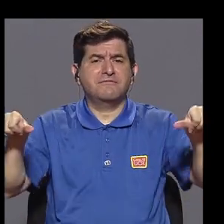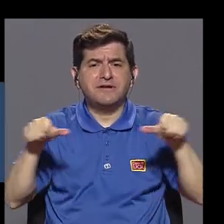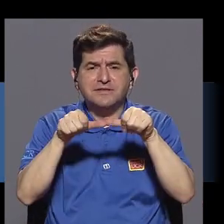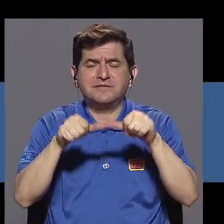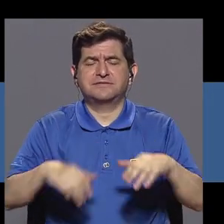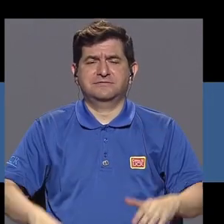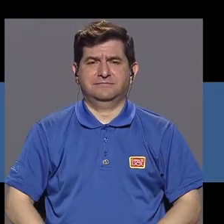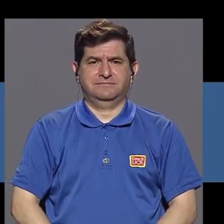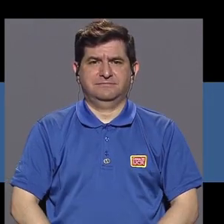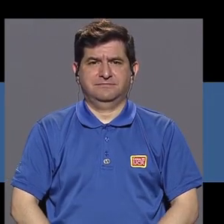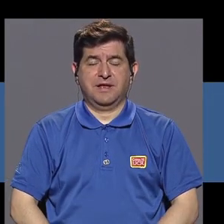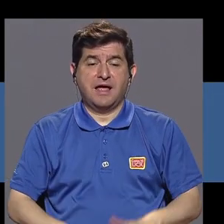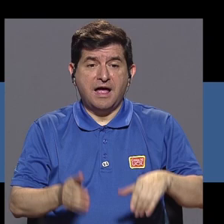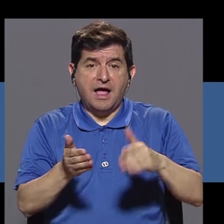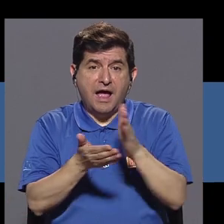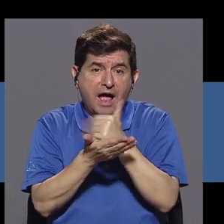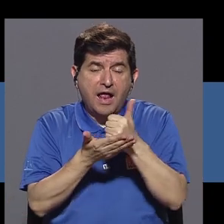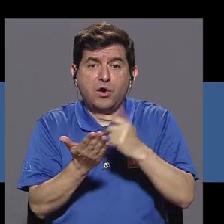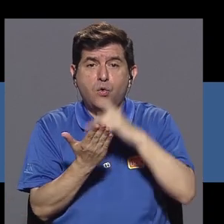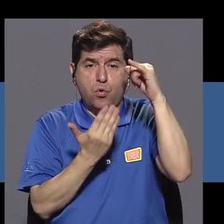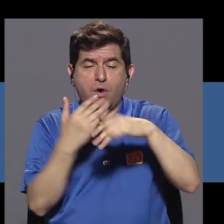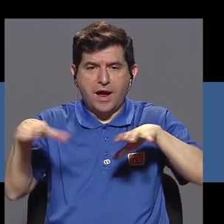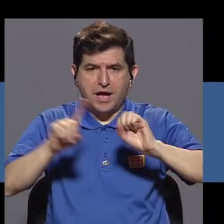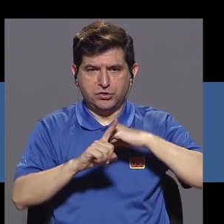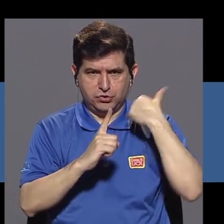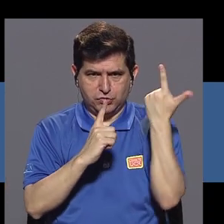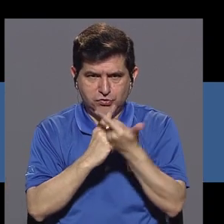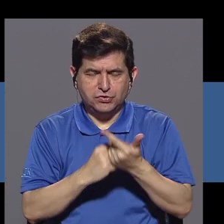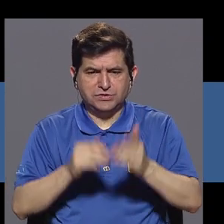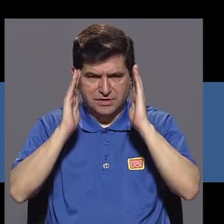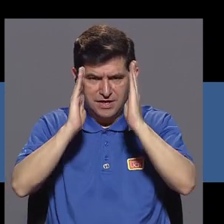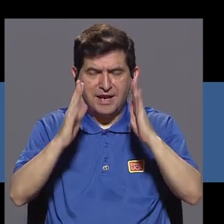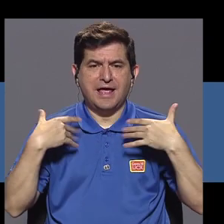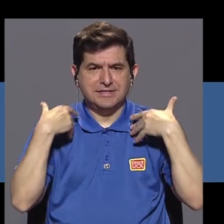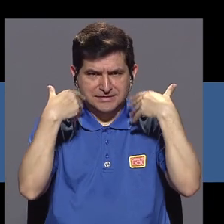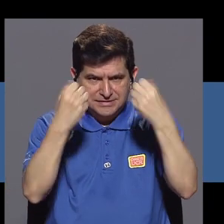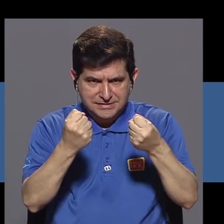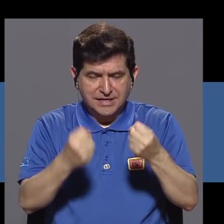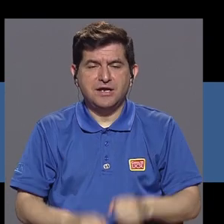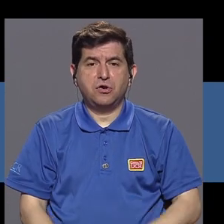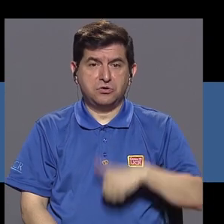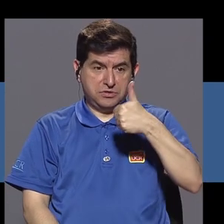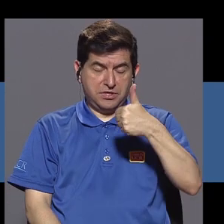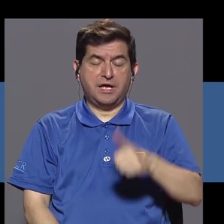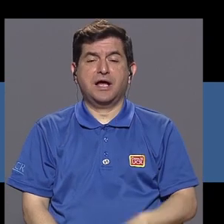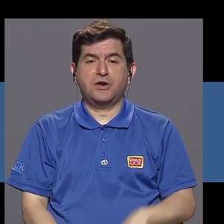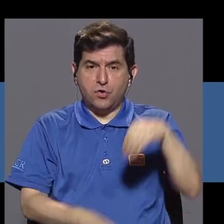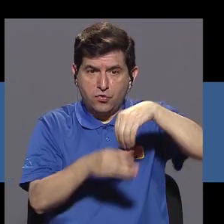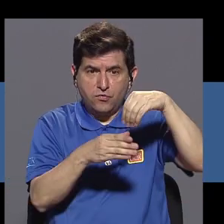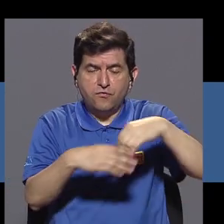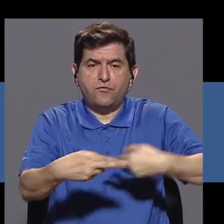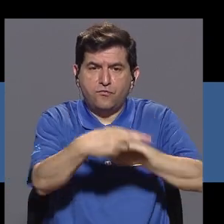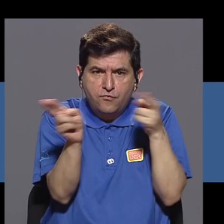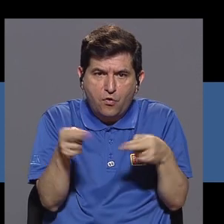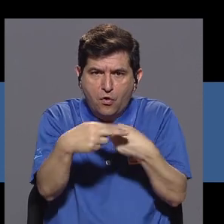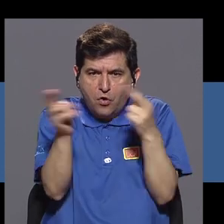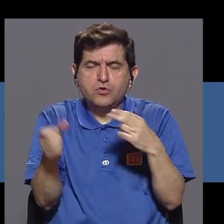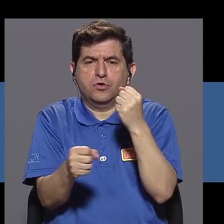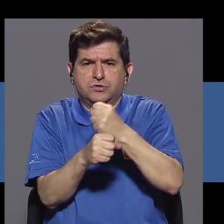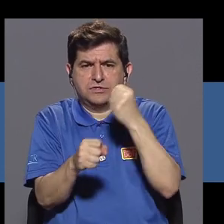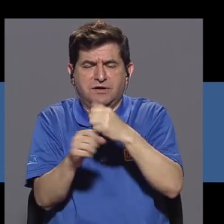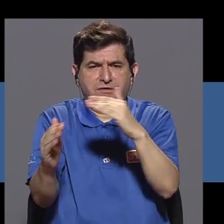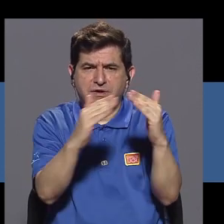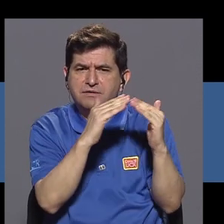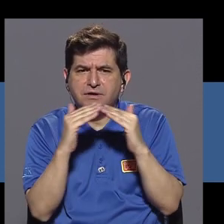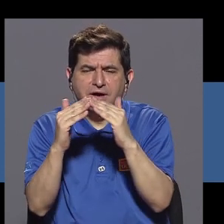diferentes espacios. Algunos proyectos de acción social orientados a temas de salud, ganadores de fondos de regionalización y que han trabajado